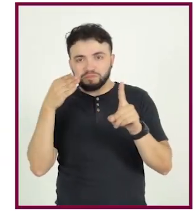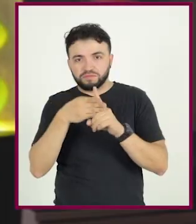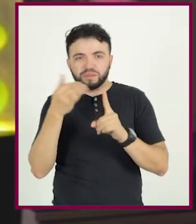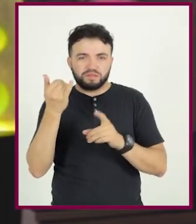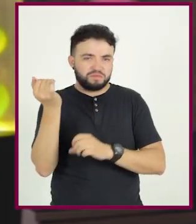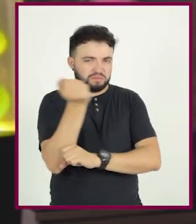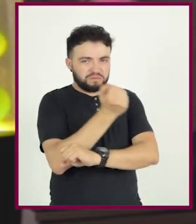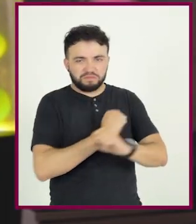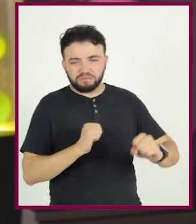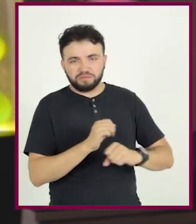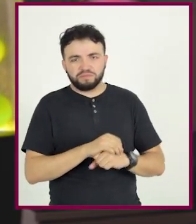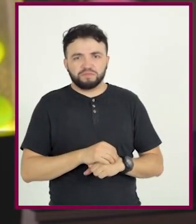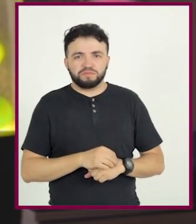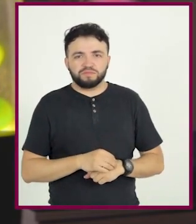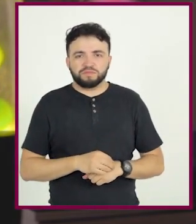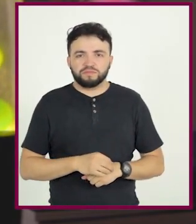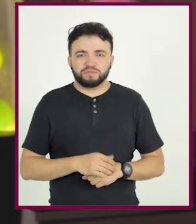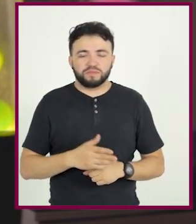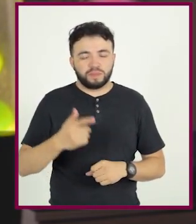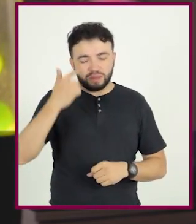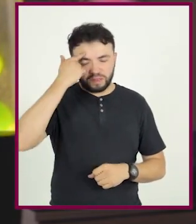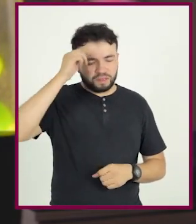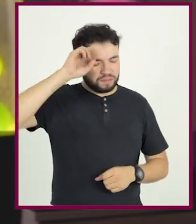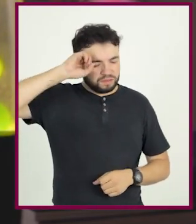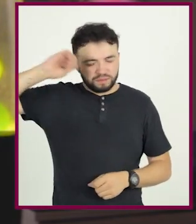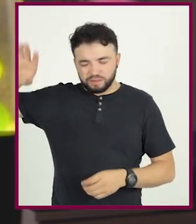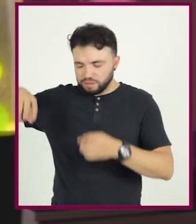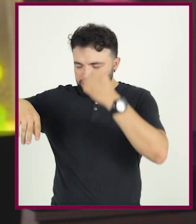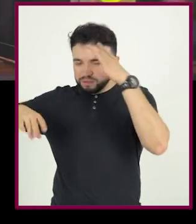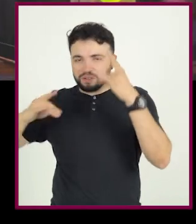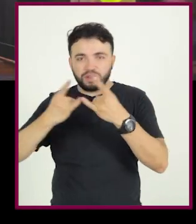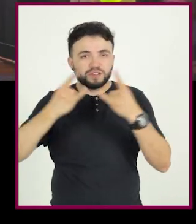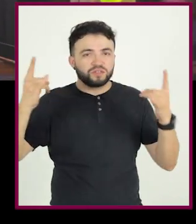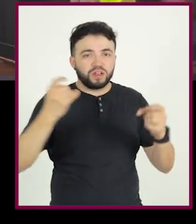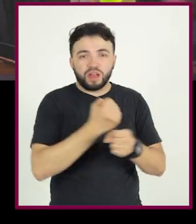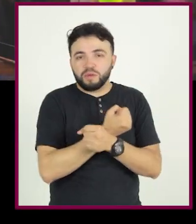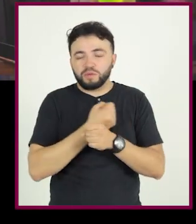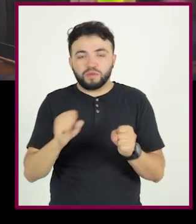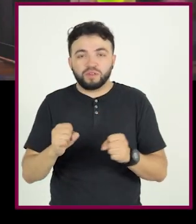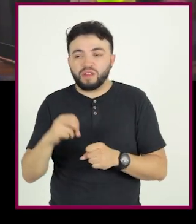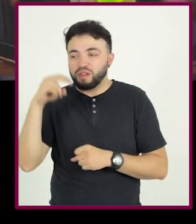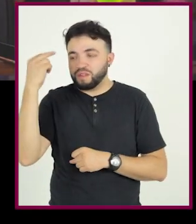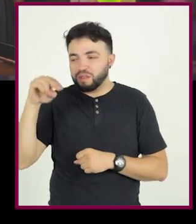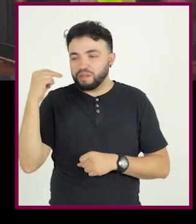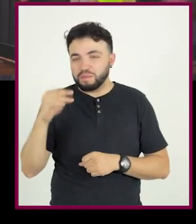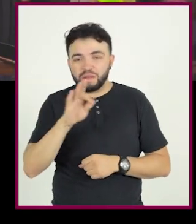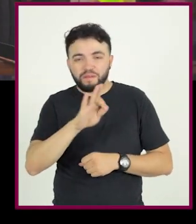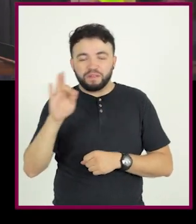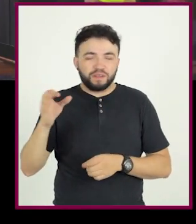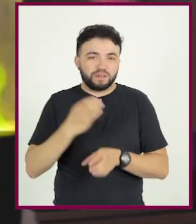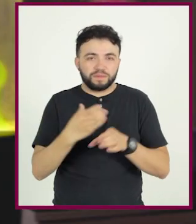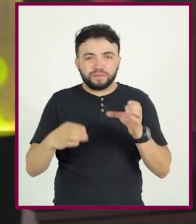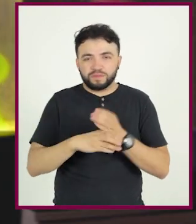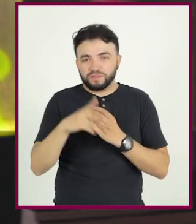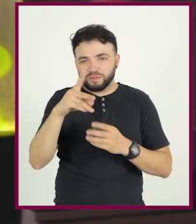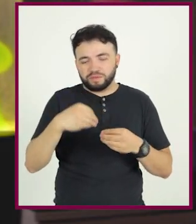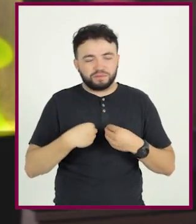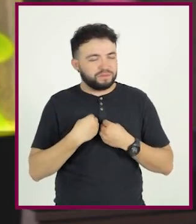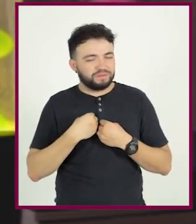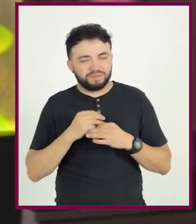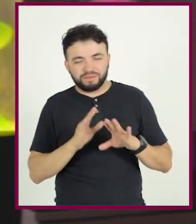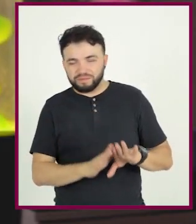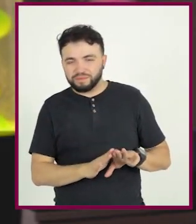letales. Haz a un lado la idea de que la historia es aburrida y que solo son fechas, nombres y datos sin relación con tu